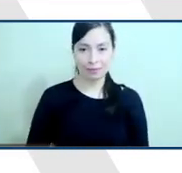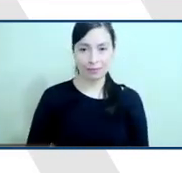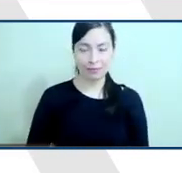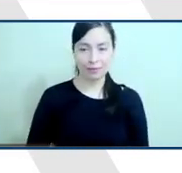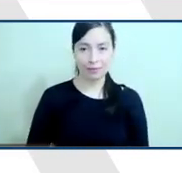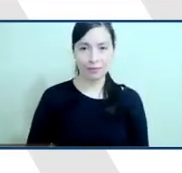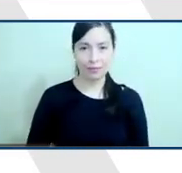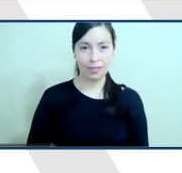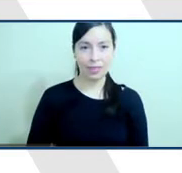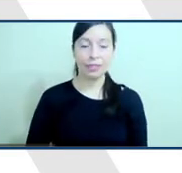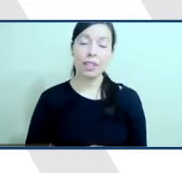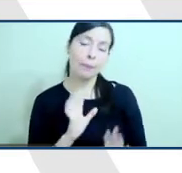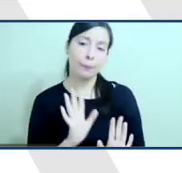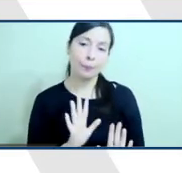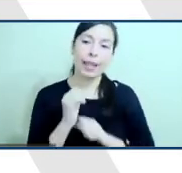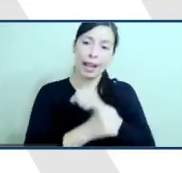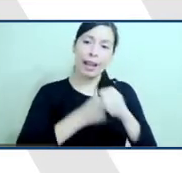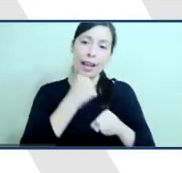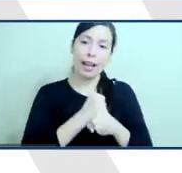año geofísico internacional,